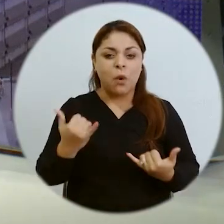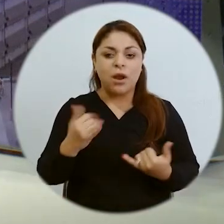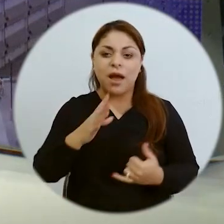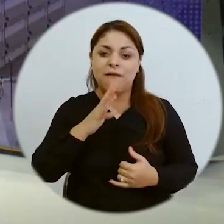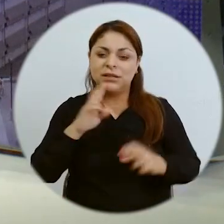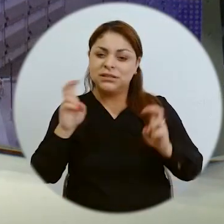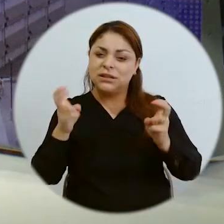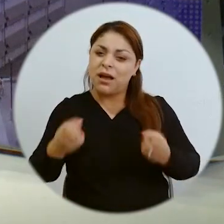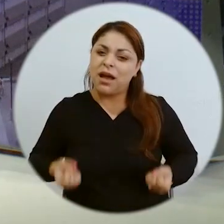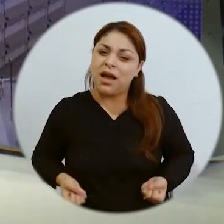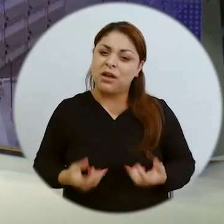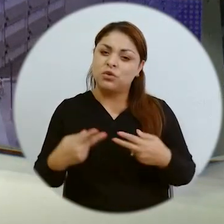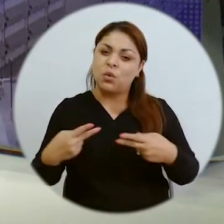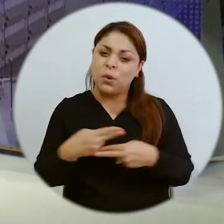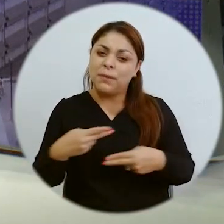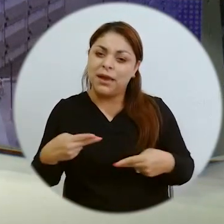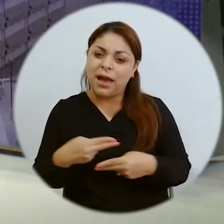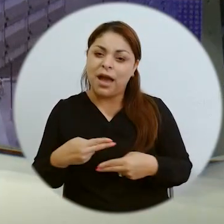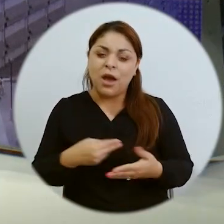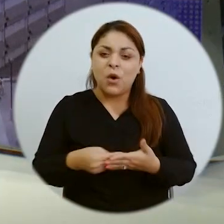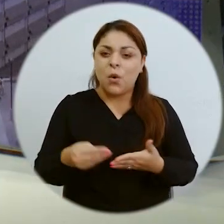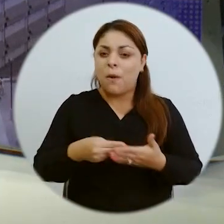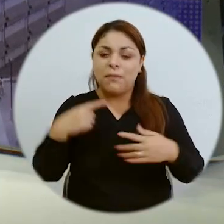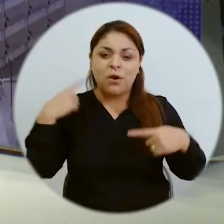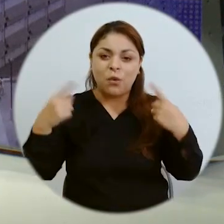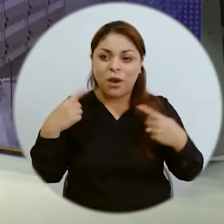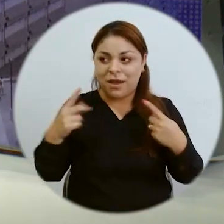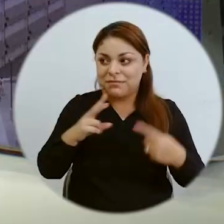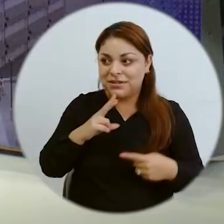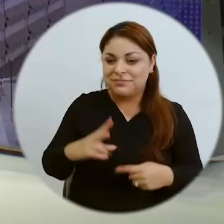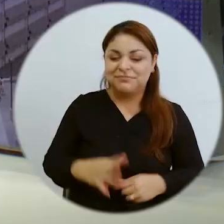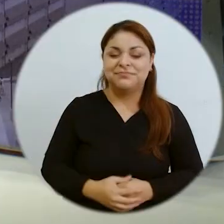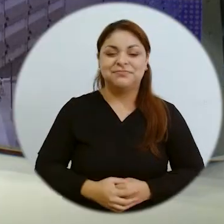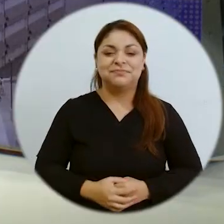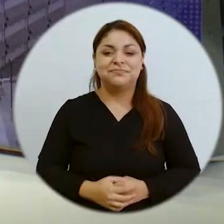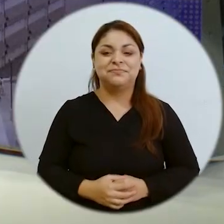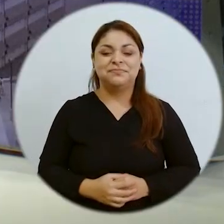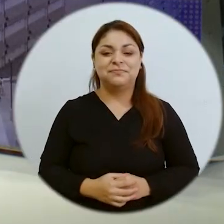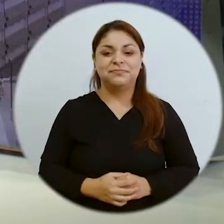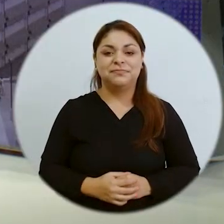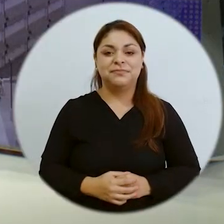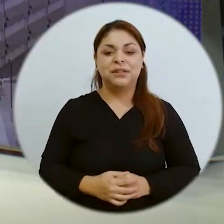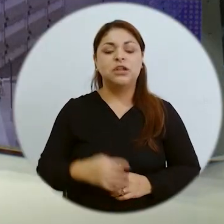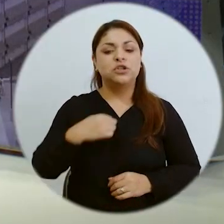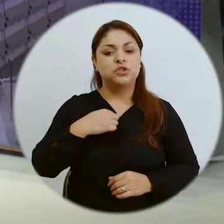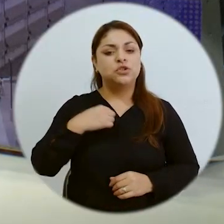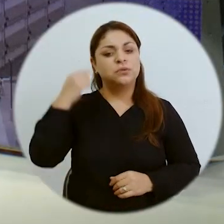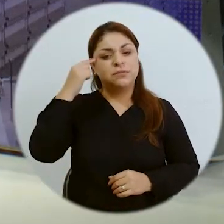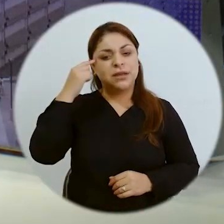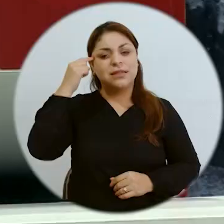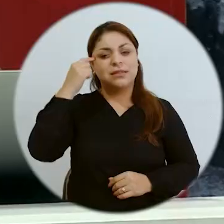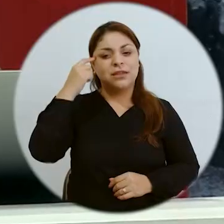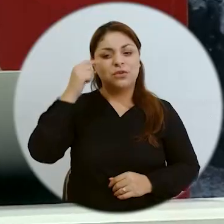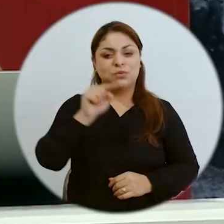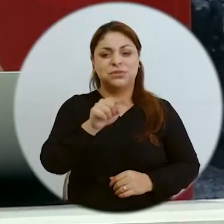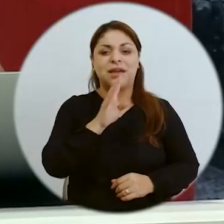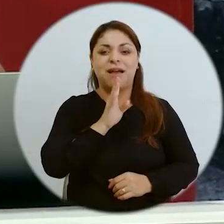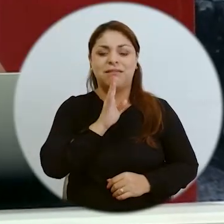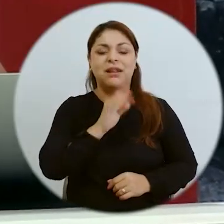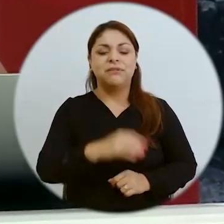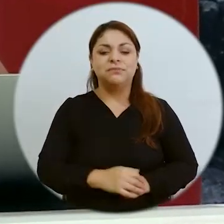refundición de deuda no puedo, tengo que recurrir a eso, pero no recurrir a mecanismos informales.